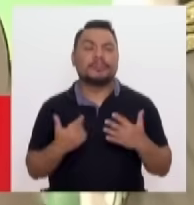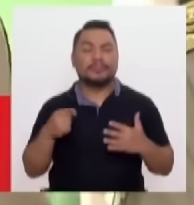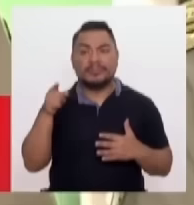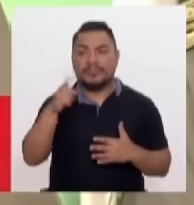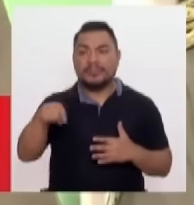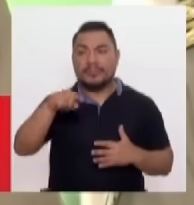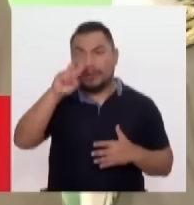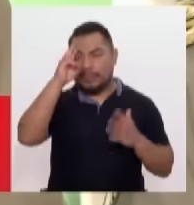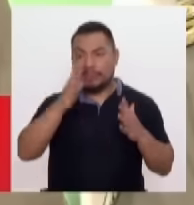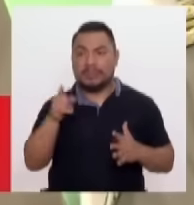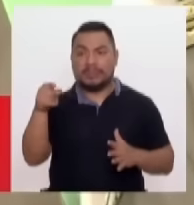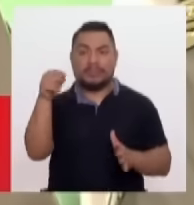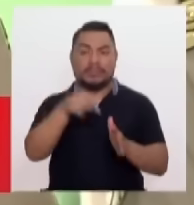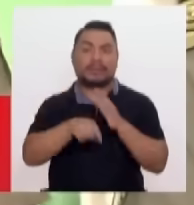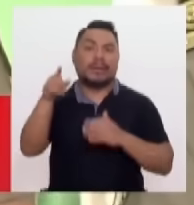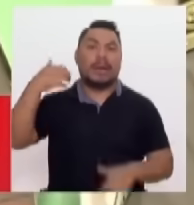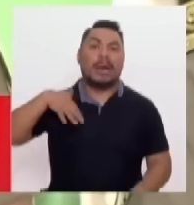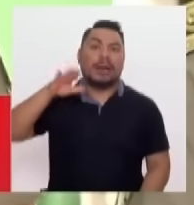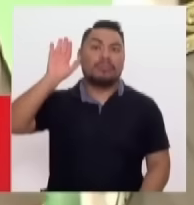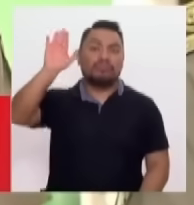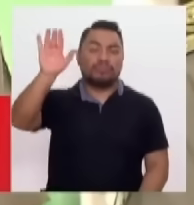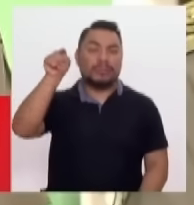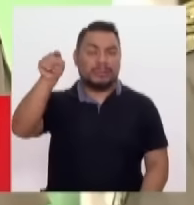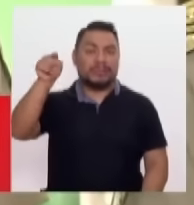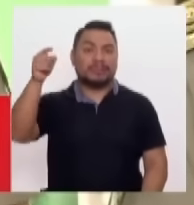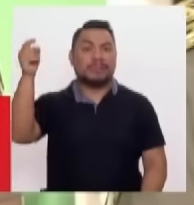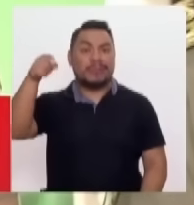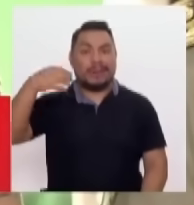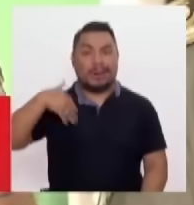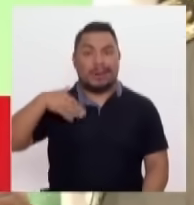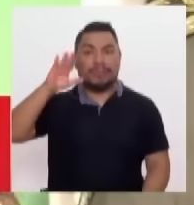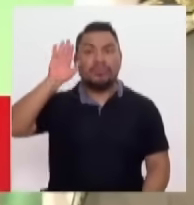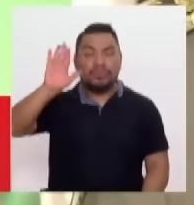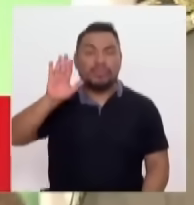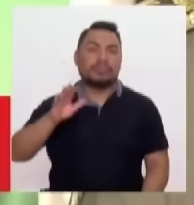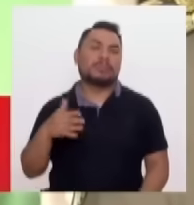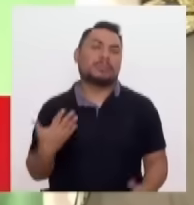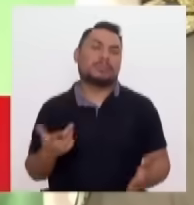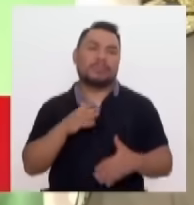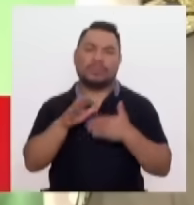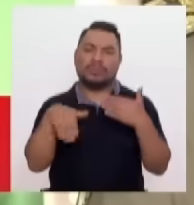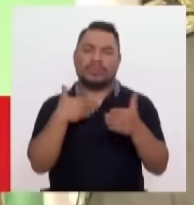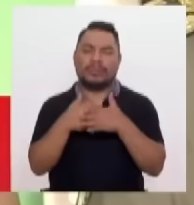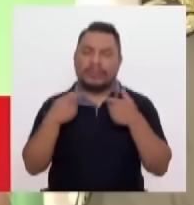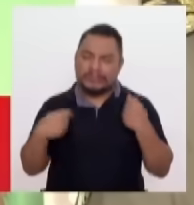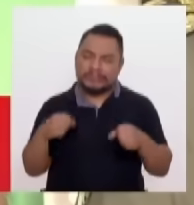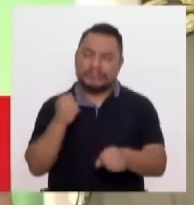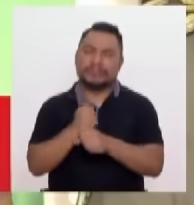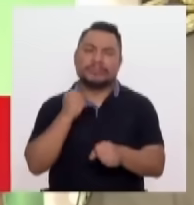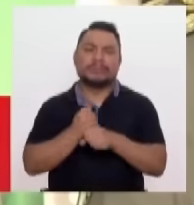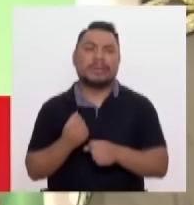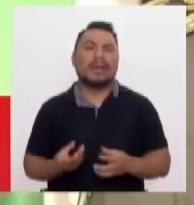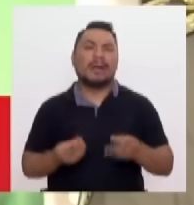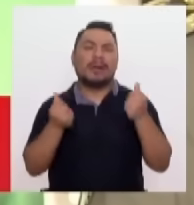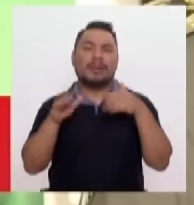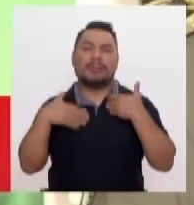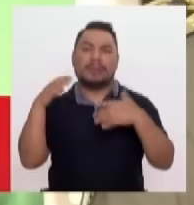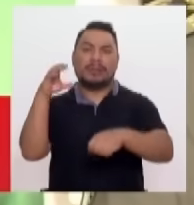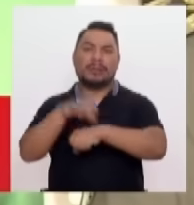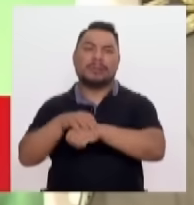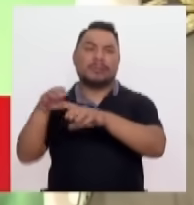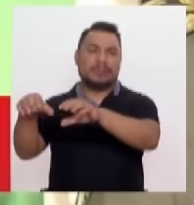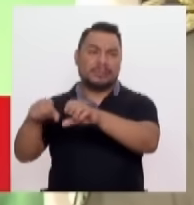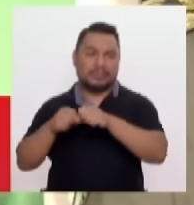estos peruanos que mataron en Argentina fueran argentinos, se harían todos los esfuerzos para inmediatamente ponerlos a